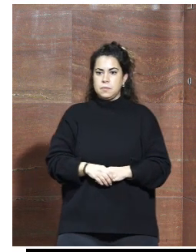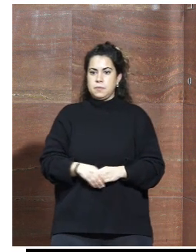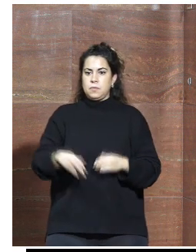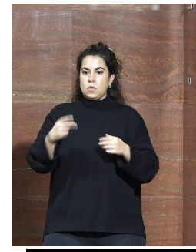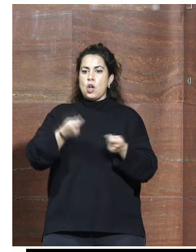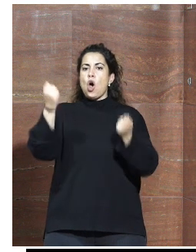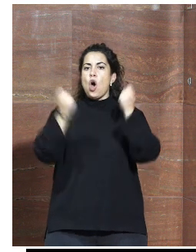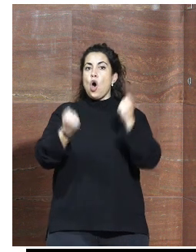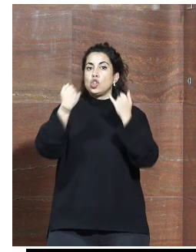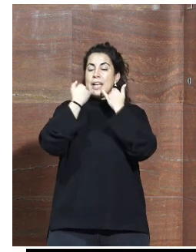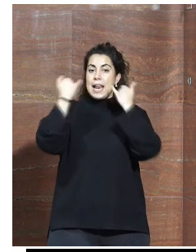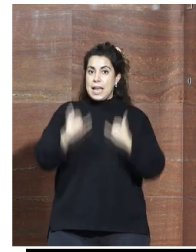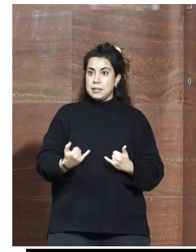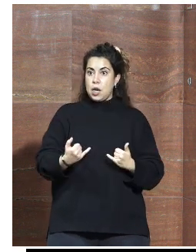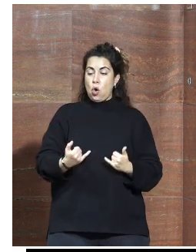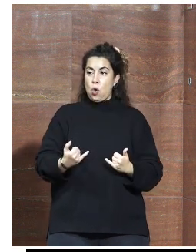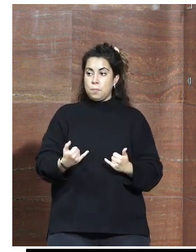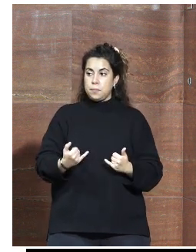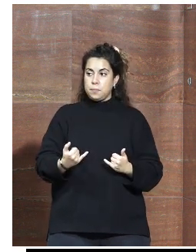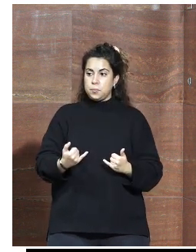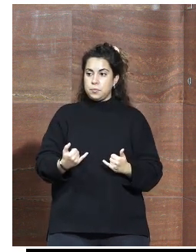coche eléctrico,